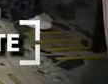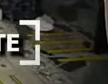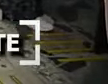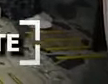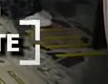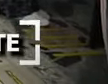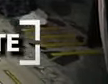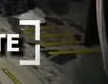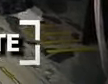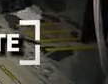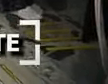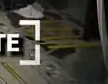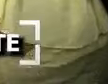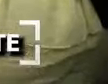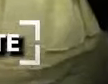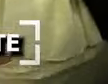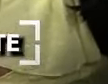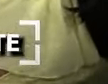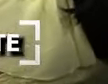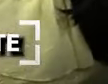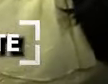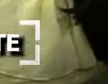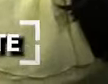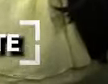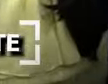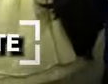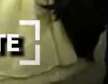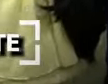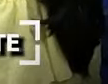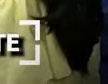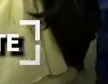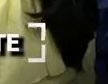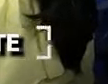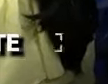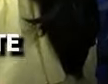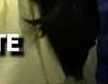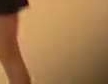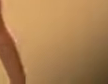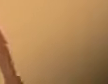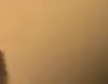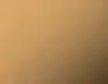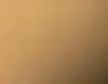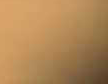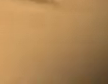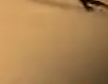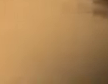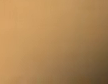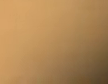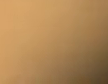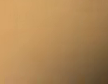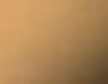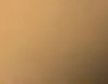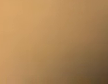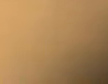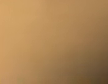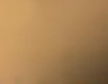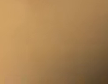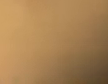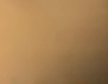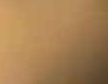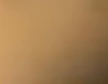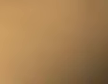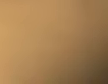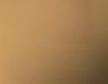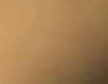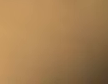53.456 usuarios, lo que significa que el 11% de la población afiliada recibió autorización para acceder a los servicios ofertados por la